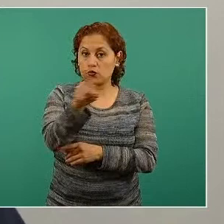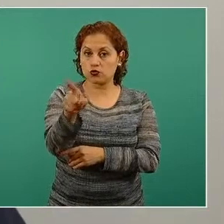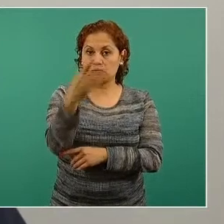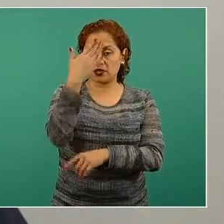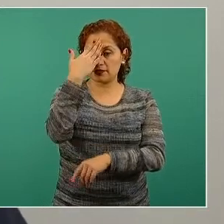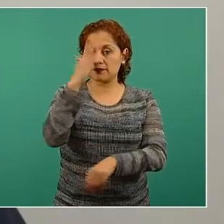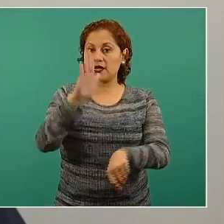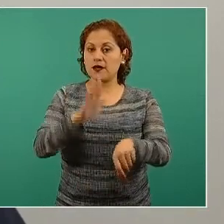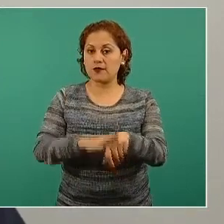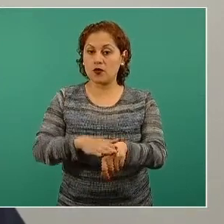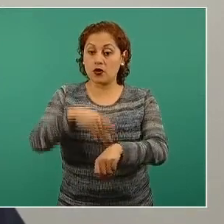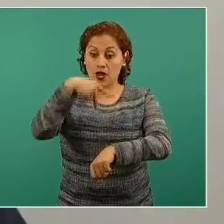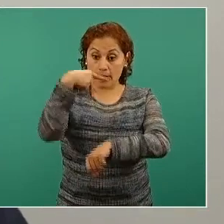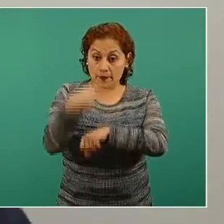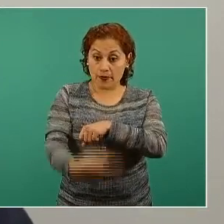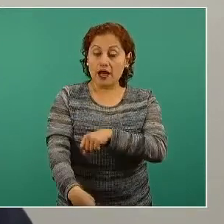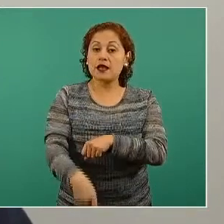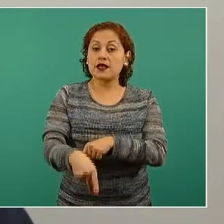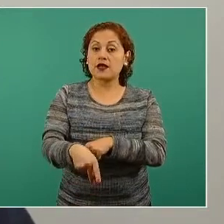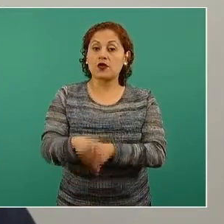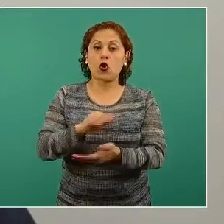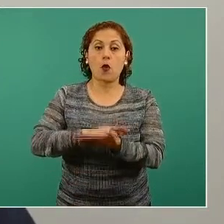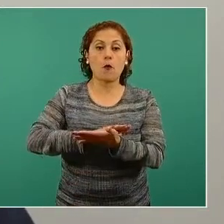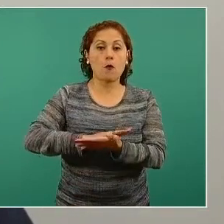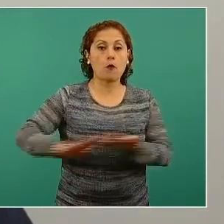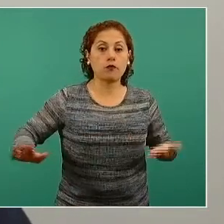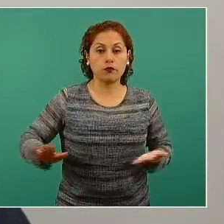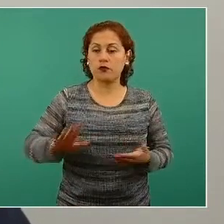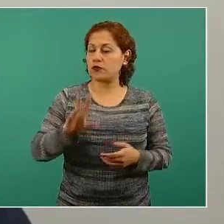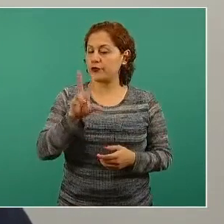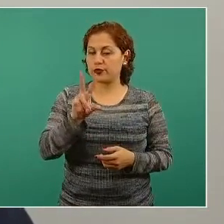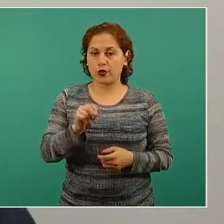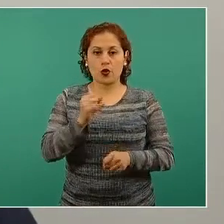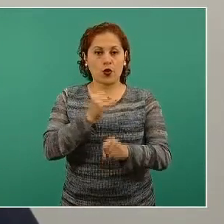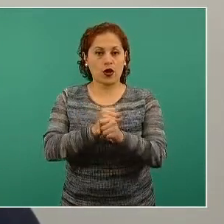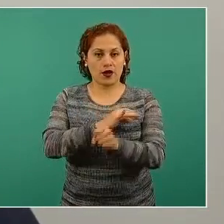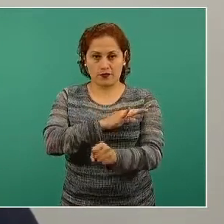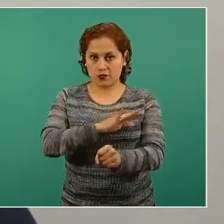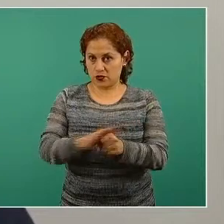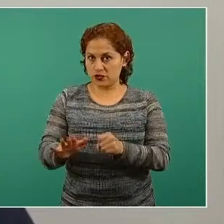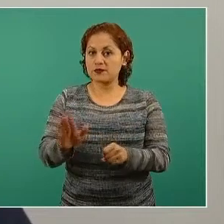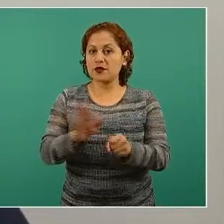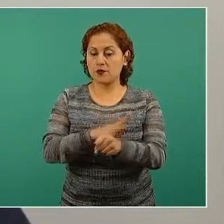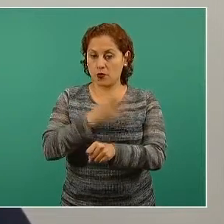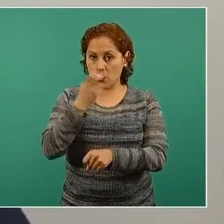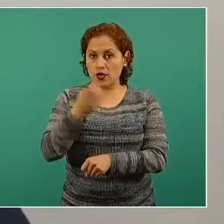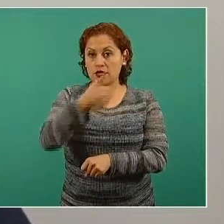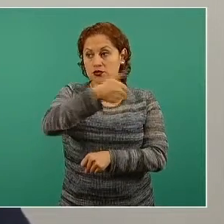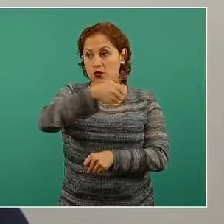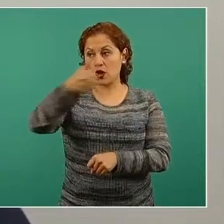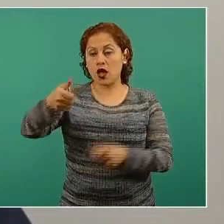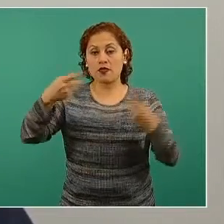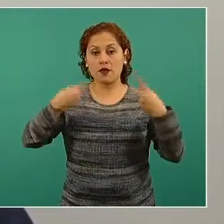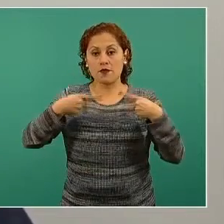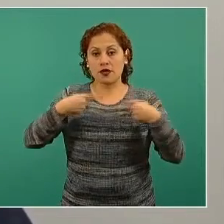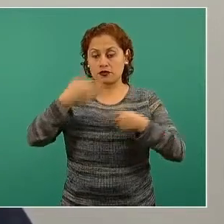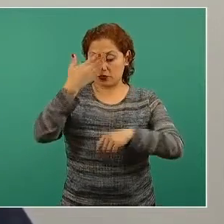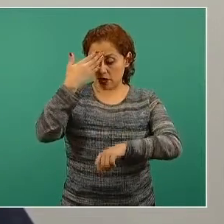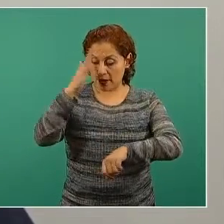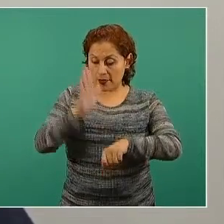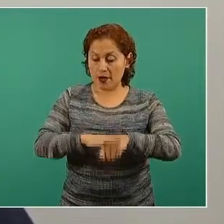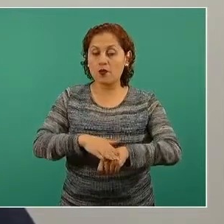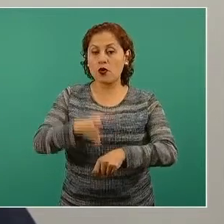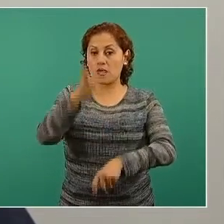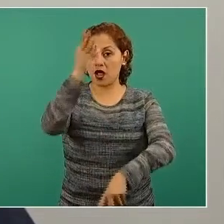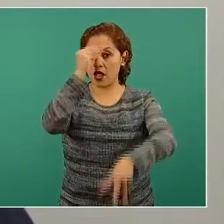riesgo siempre está presente en cualquiera de los niveles, las acciones preventivas que en lo personal podemos llevar a cabo deben de ser